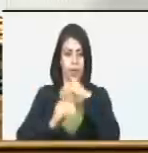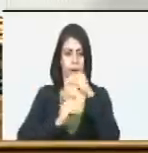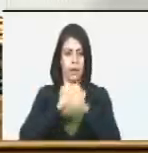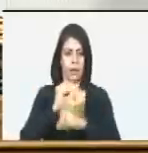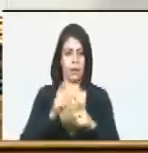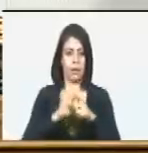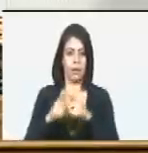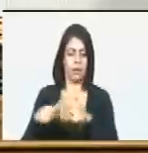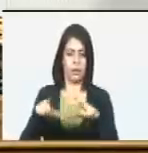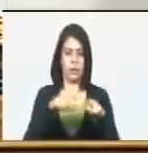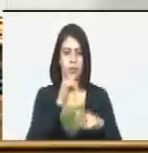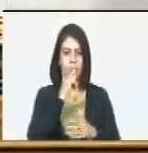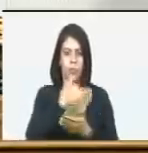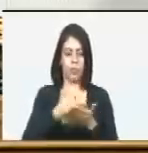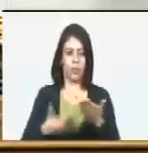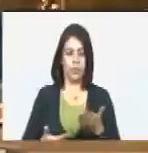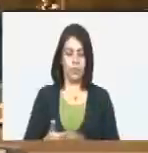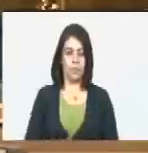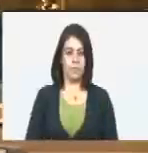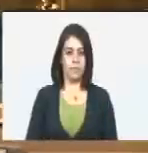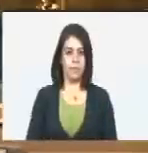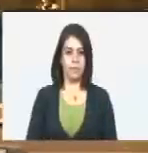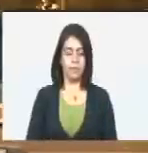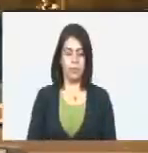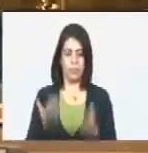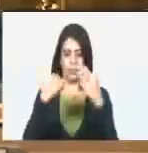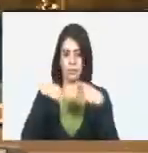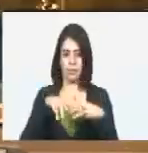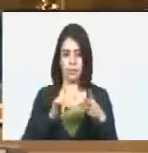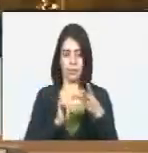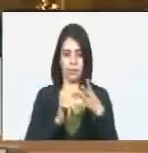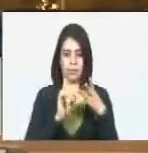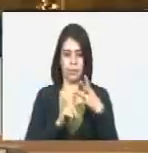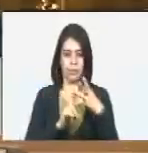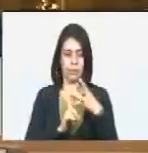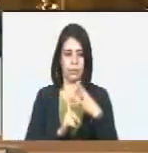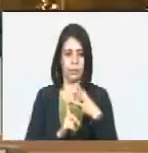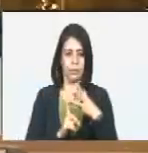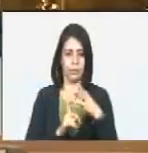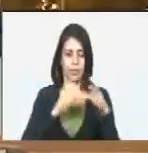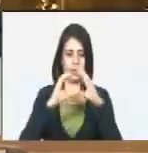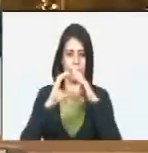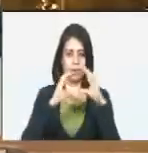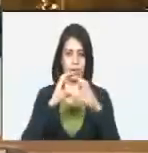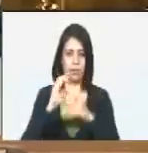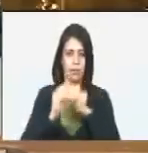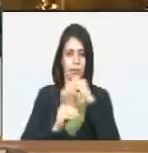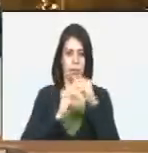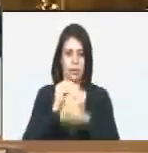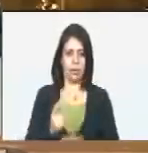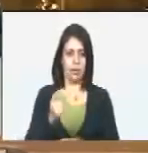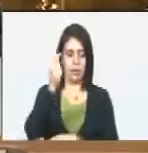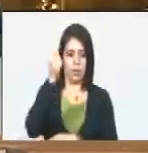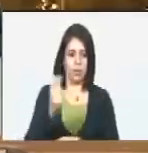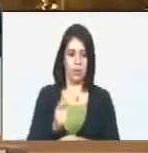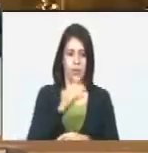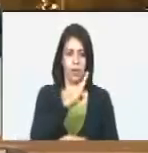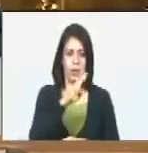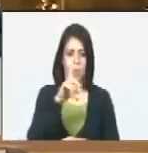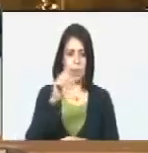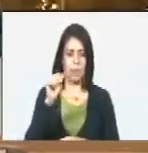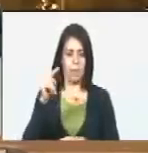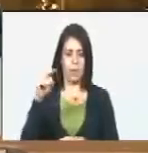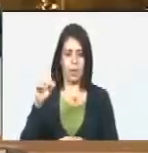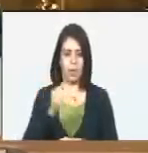informe. Siguiente punto de la cuenta. Cuenta número 3, comunicación suscrita por la diputada Blanca Ecao, presidenta de la